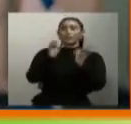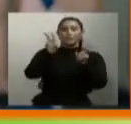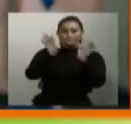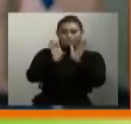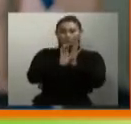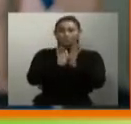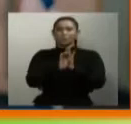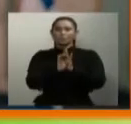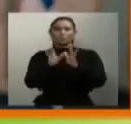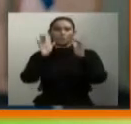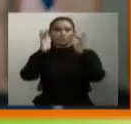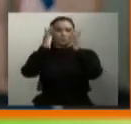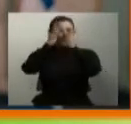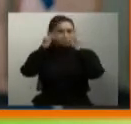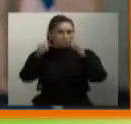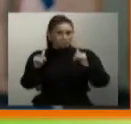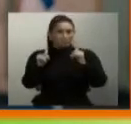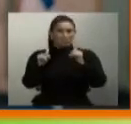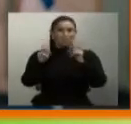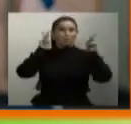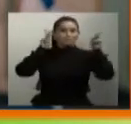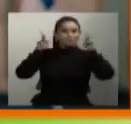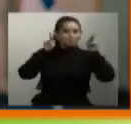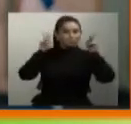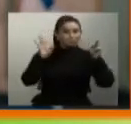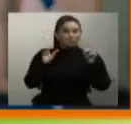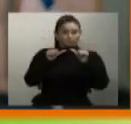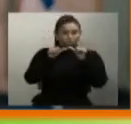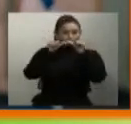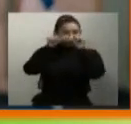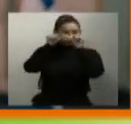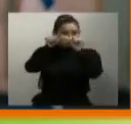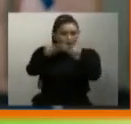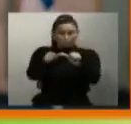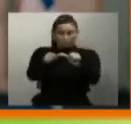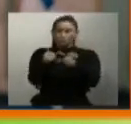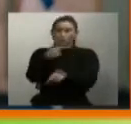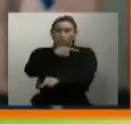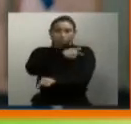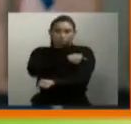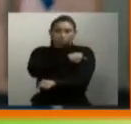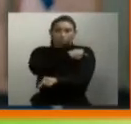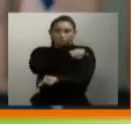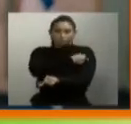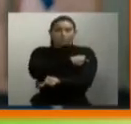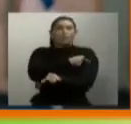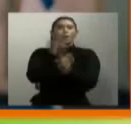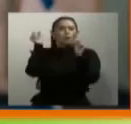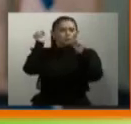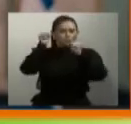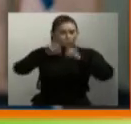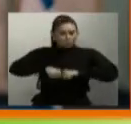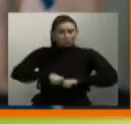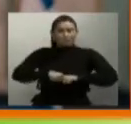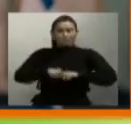vacunadas entonces a nivel nacional se ha desplegado una acción fuerte de trabajo fuerte